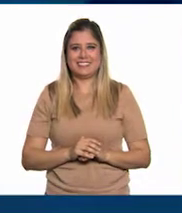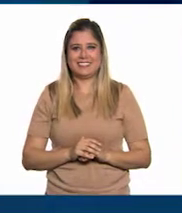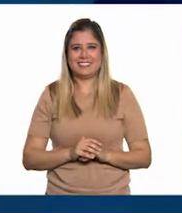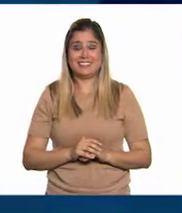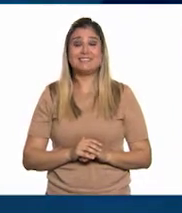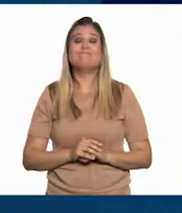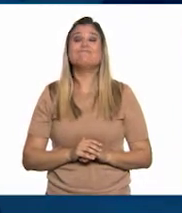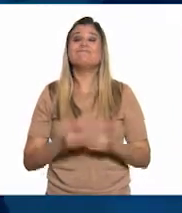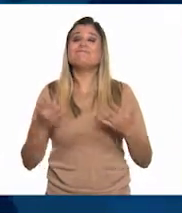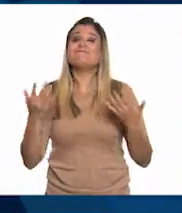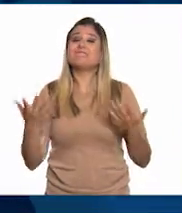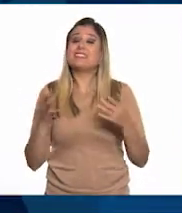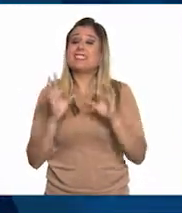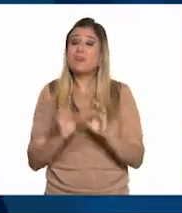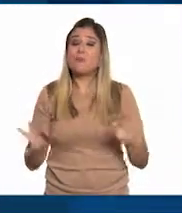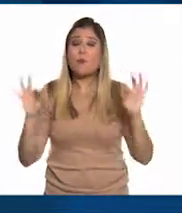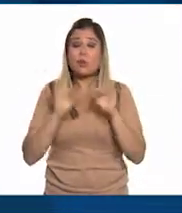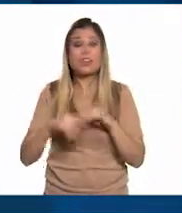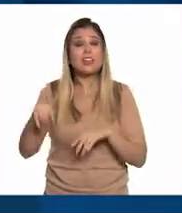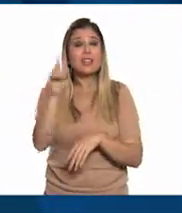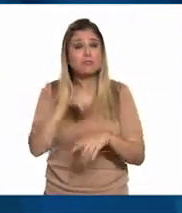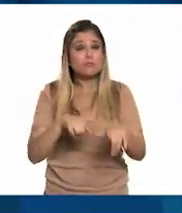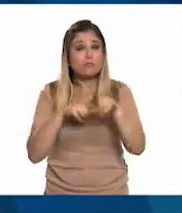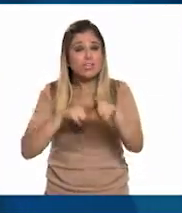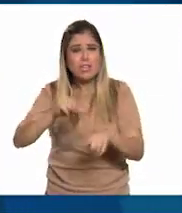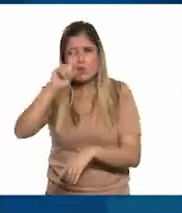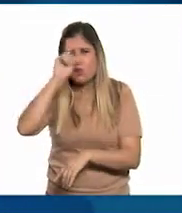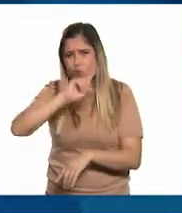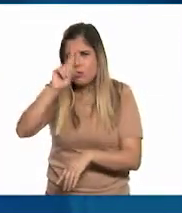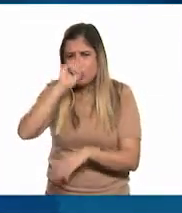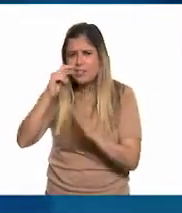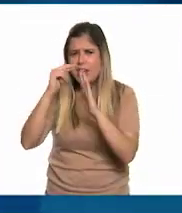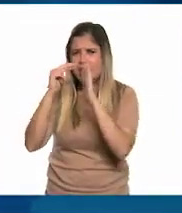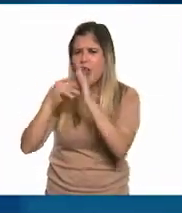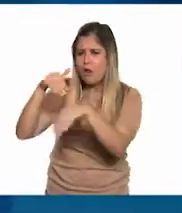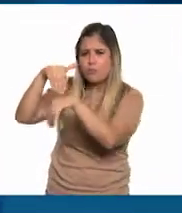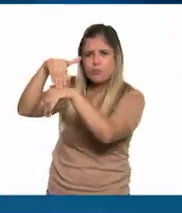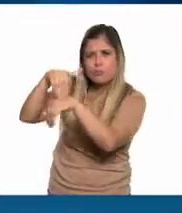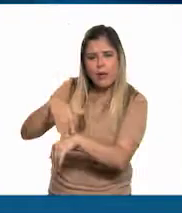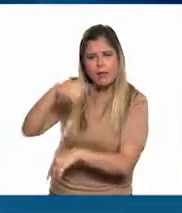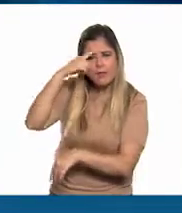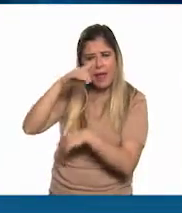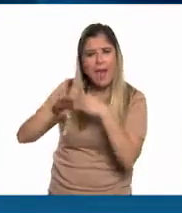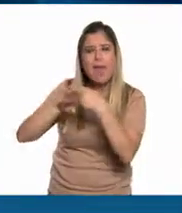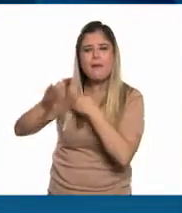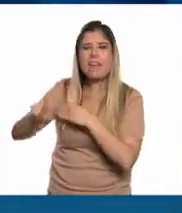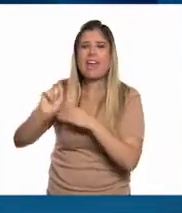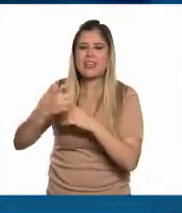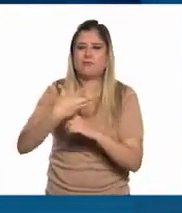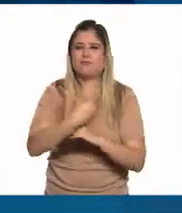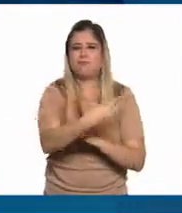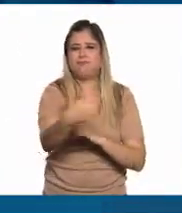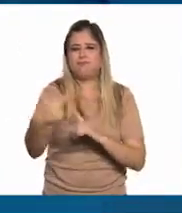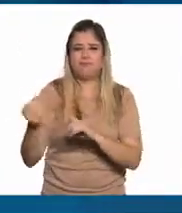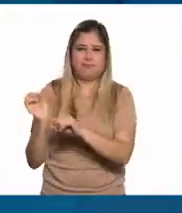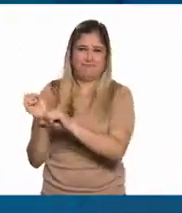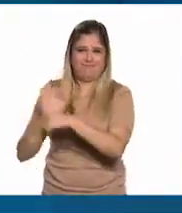Es muy importante continuar con las recomendaciones para evitar contagios de COVID.